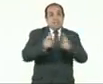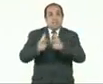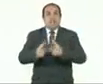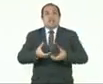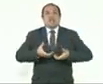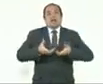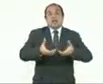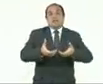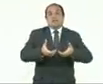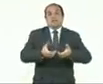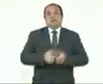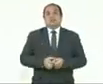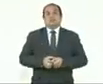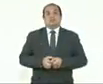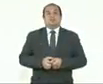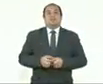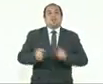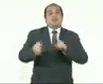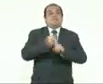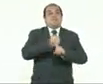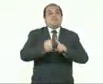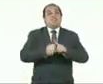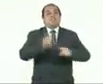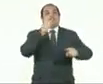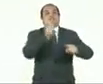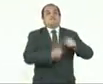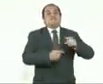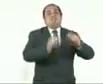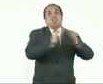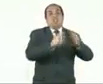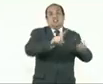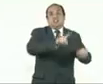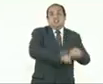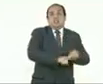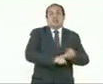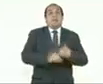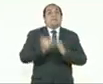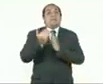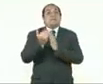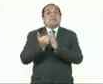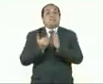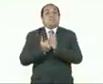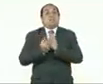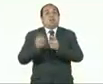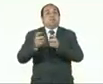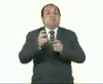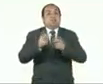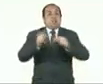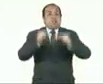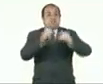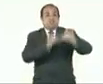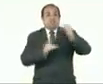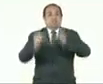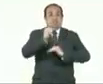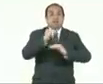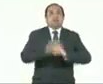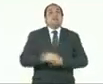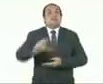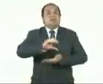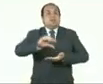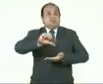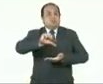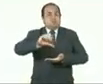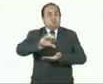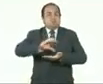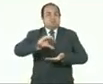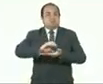calles, combatir la violencia doméstica y disminuir los delitos de alto impacto en las colonias de nuestra